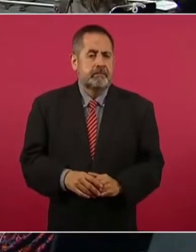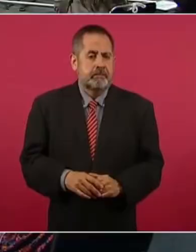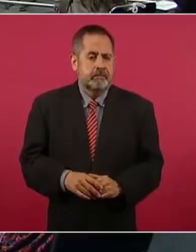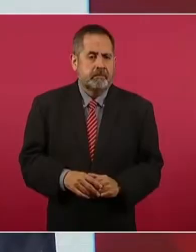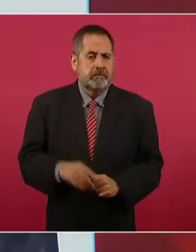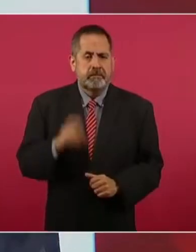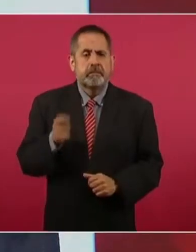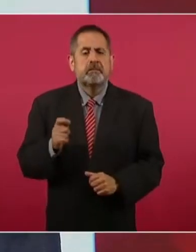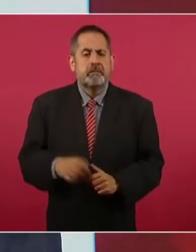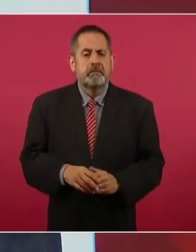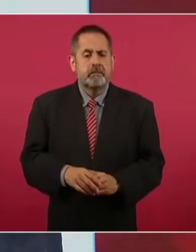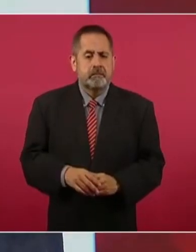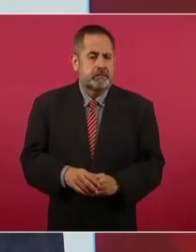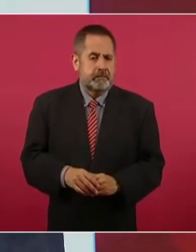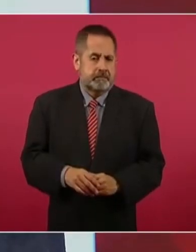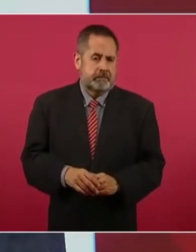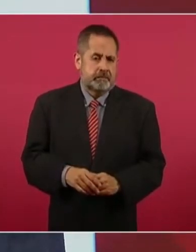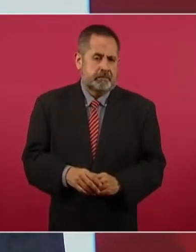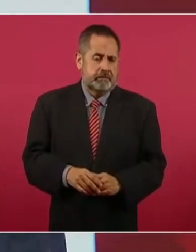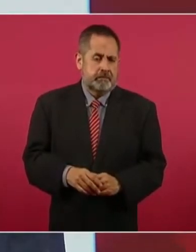Pero si